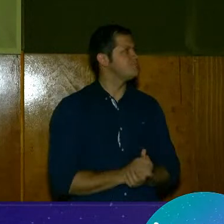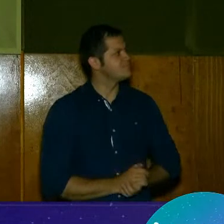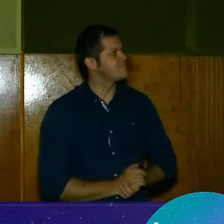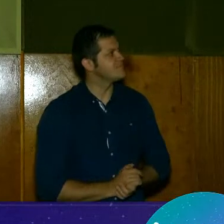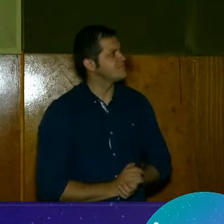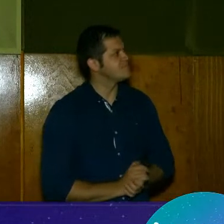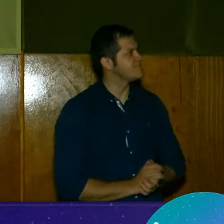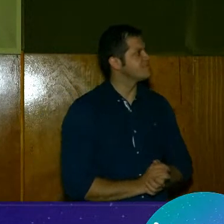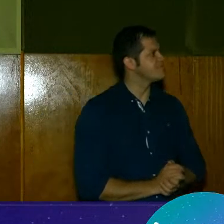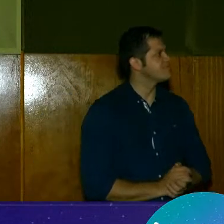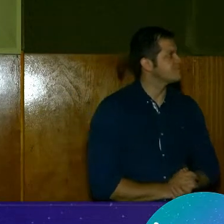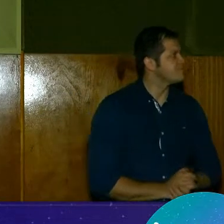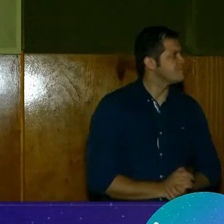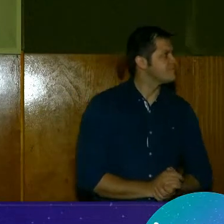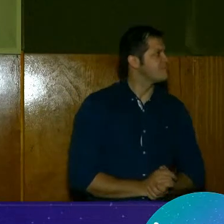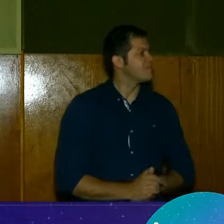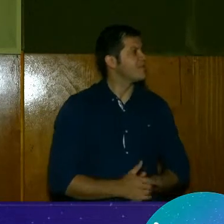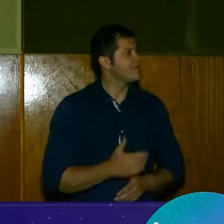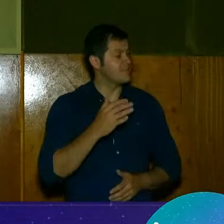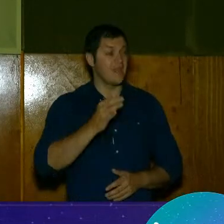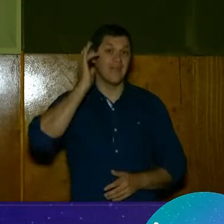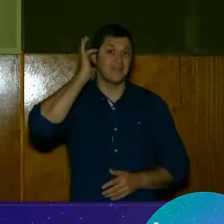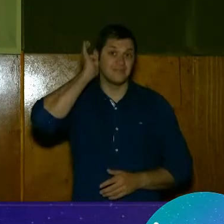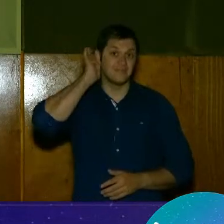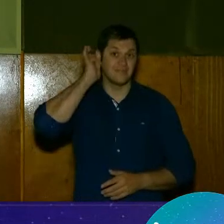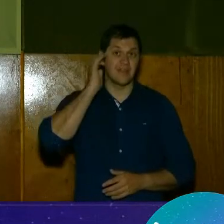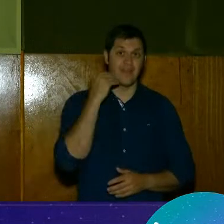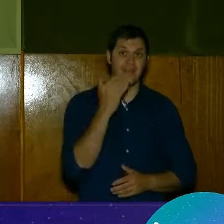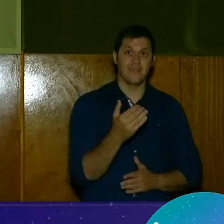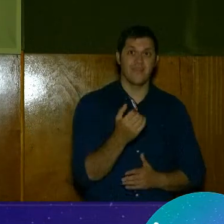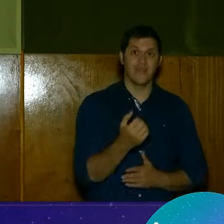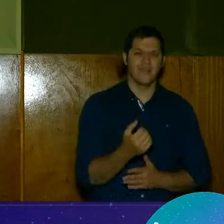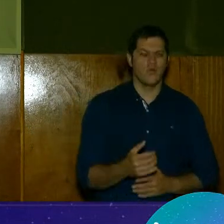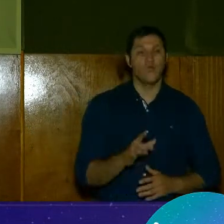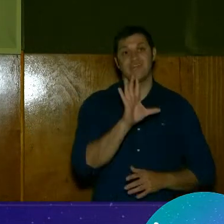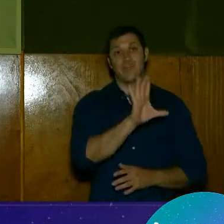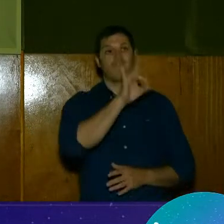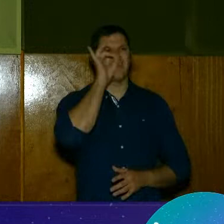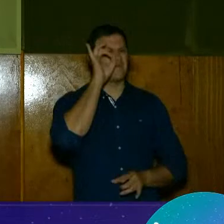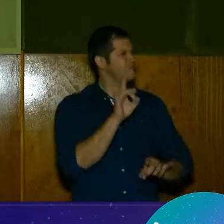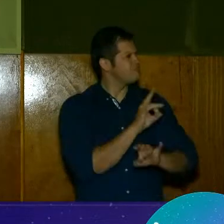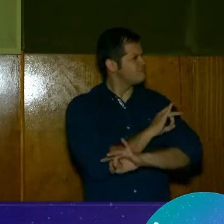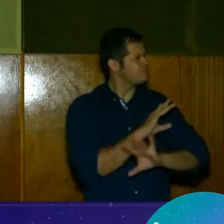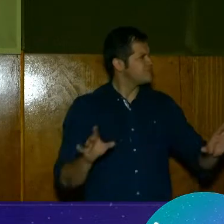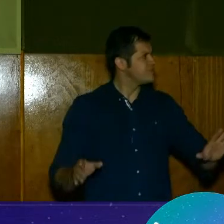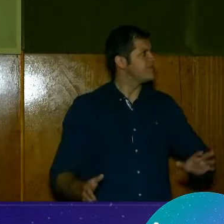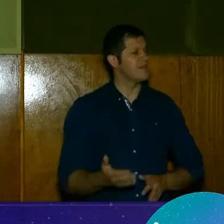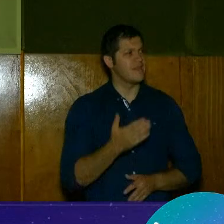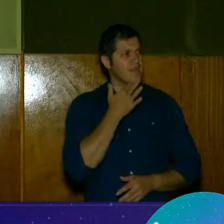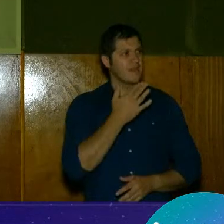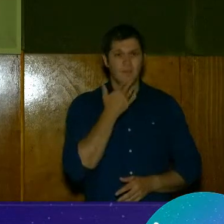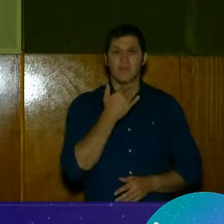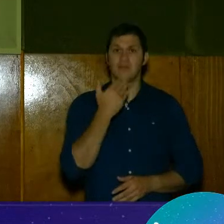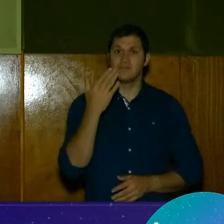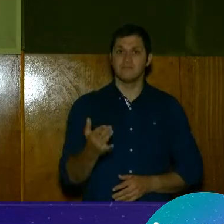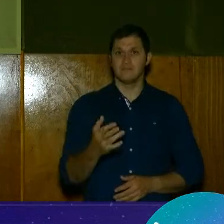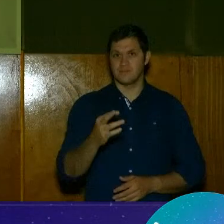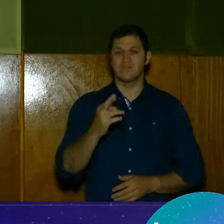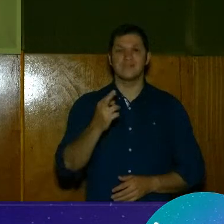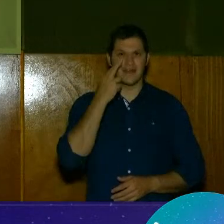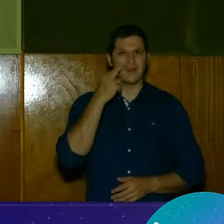constante y esta es una de las pruebas de la existencia de la materia oscura en el universo así que ver a